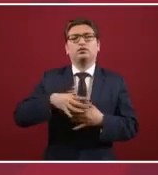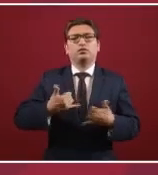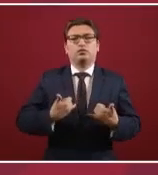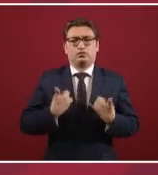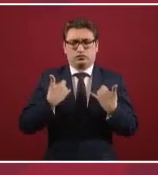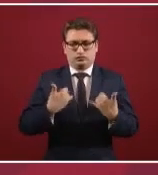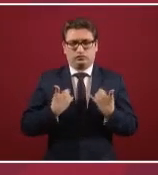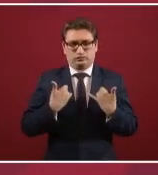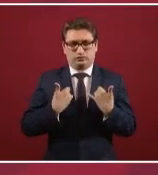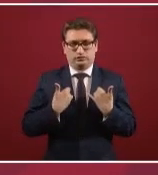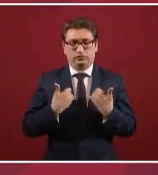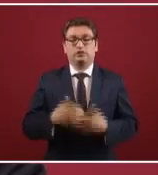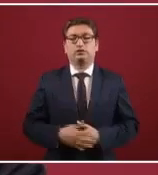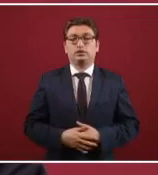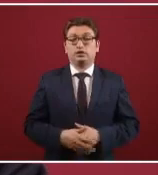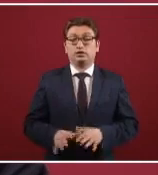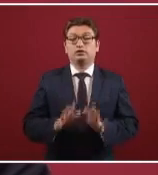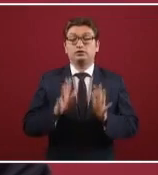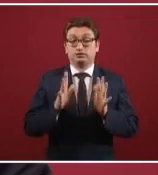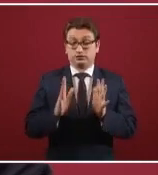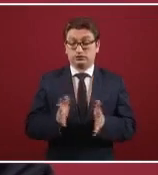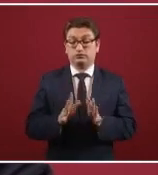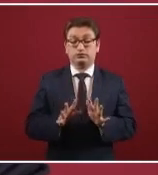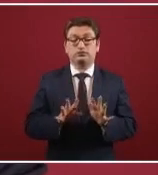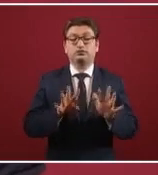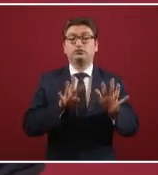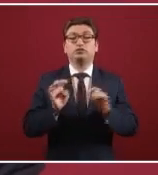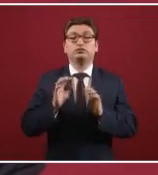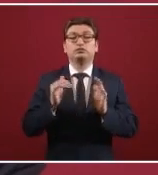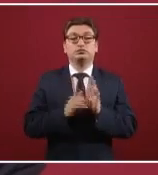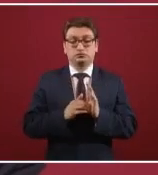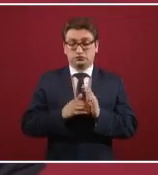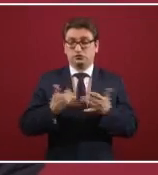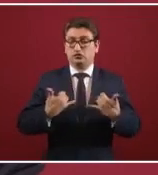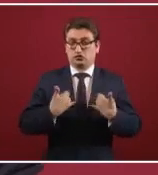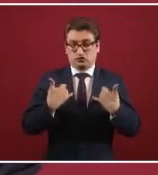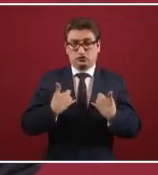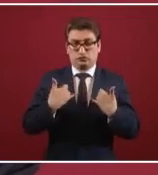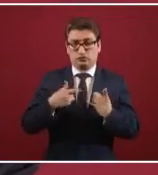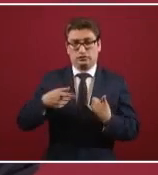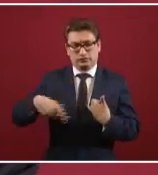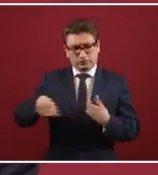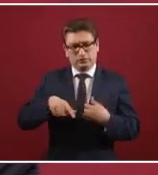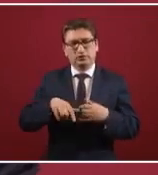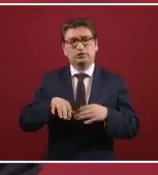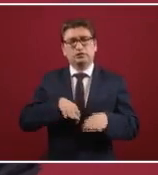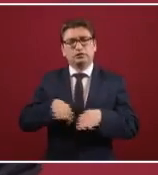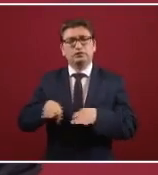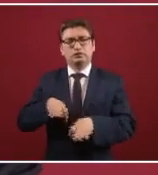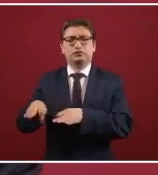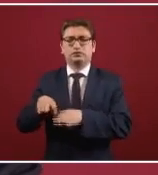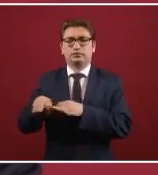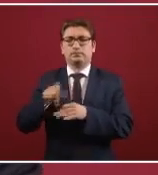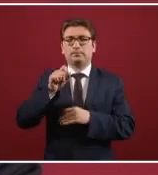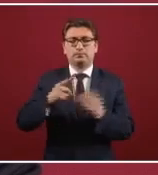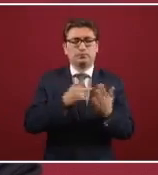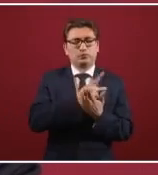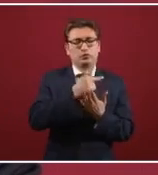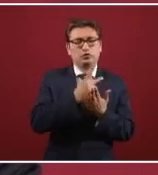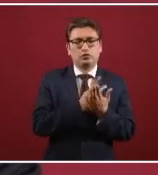hay 900.000 jóvenes trabajando en jóvenes construyendo el futuro